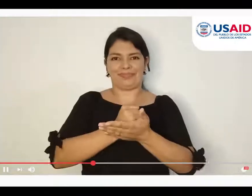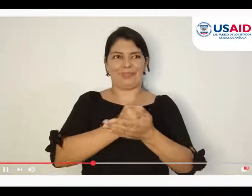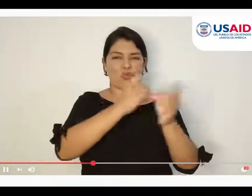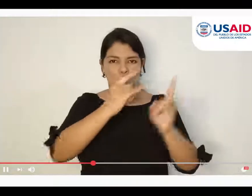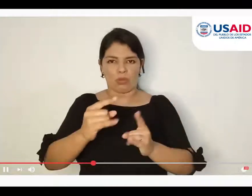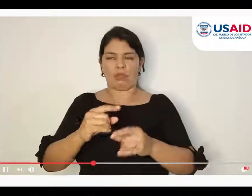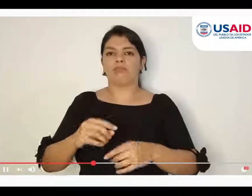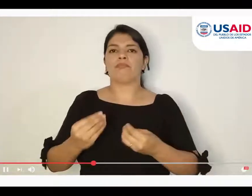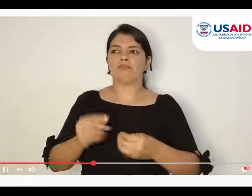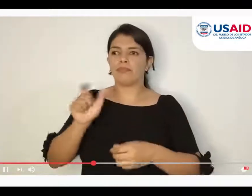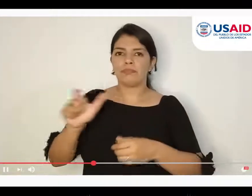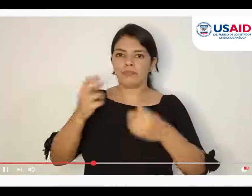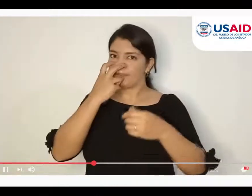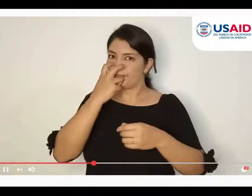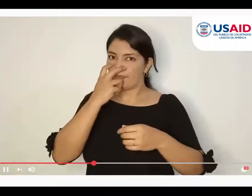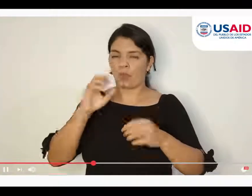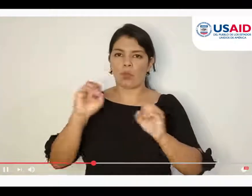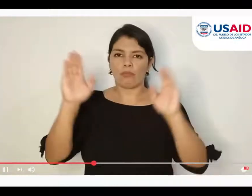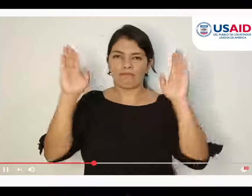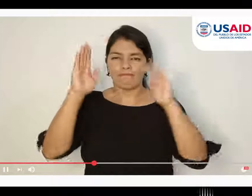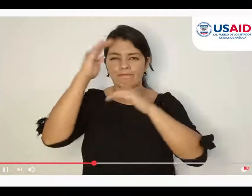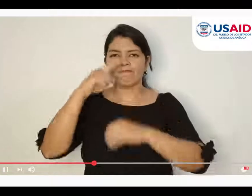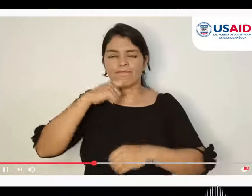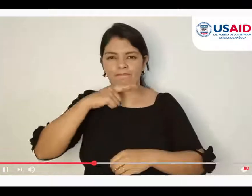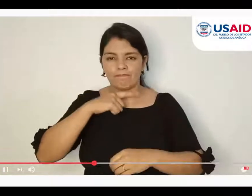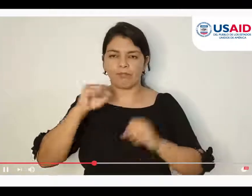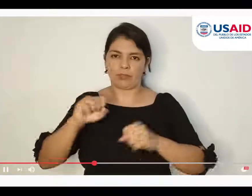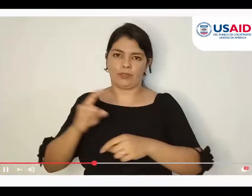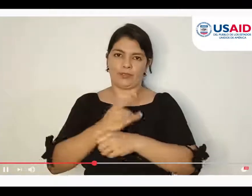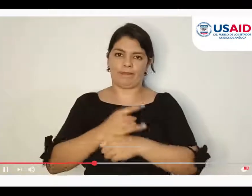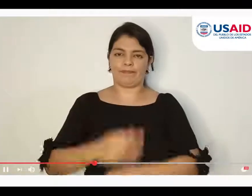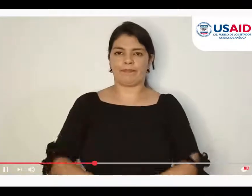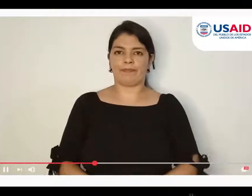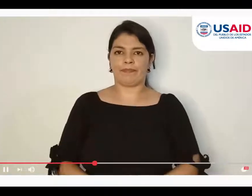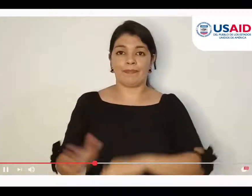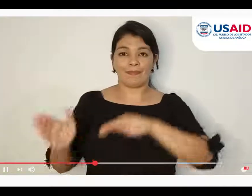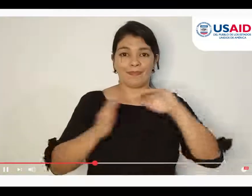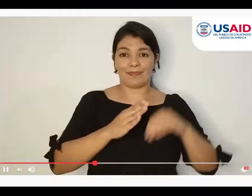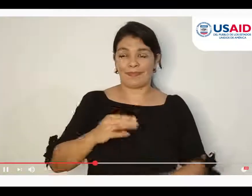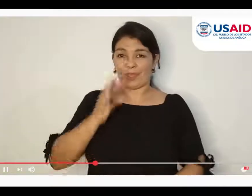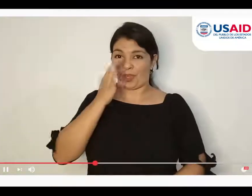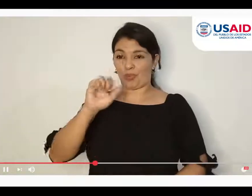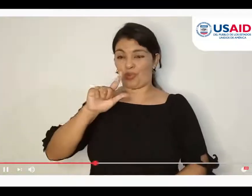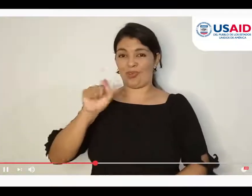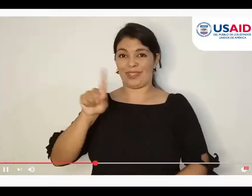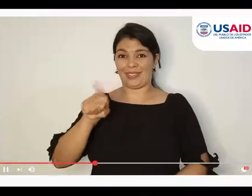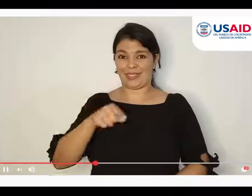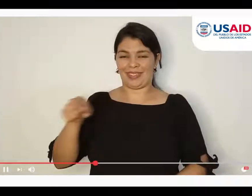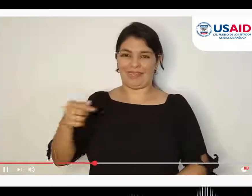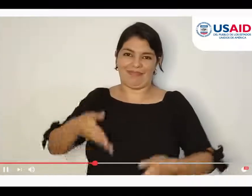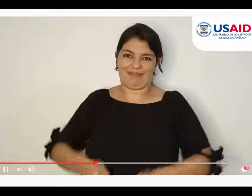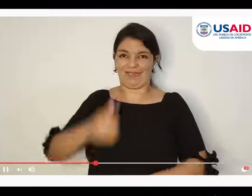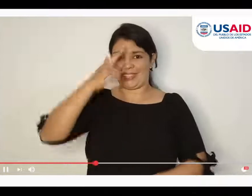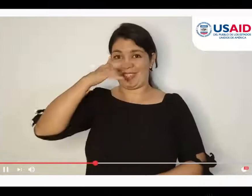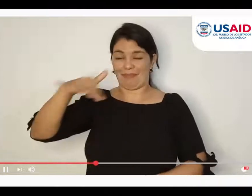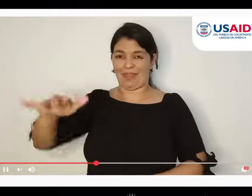ser utilizados por las personas ciegas y de baja visión. Luis Quintero es psicólogo y, al igual que Carlos, tiene discapacidad visual. El Samario